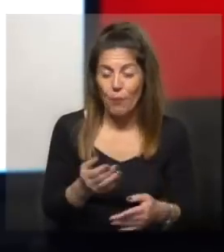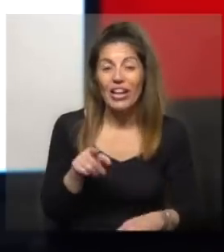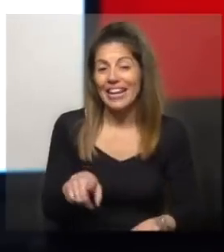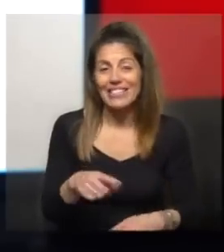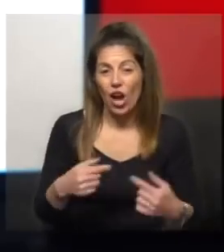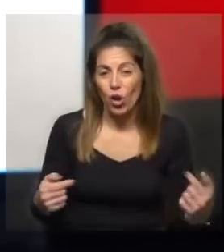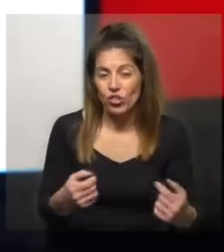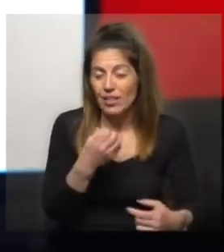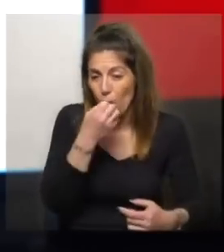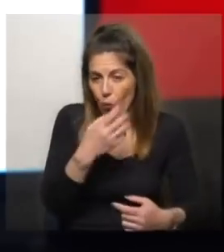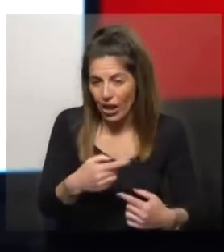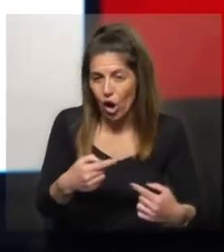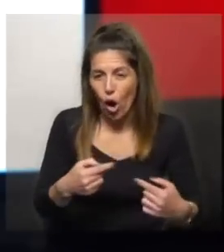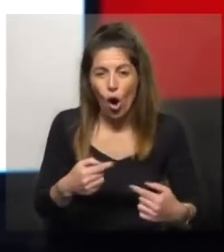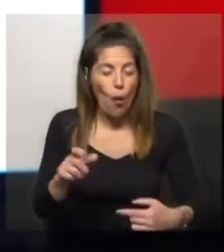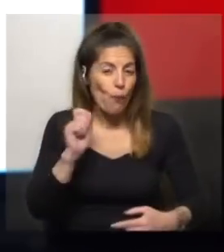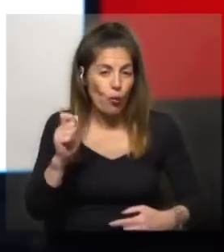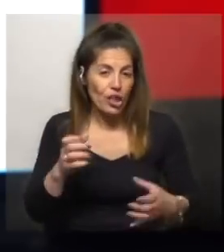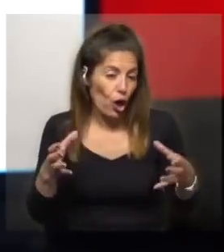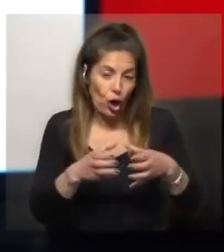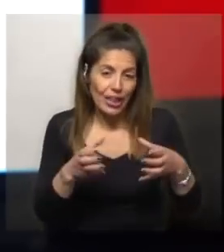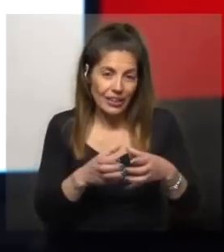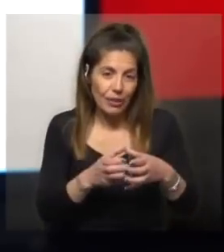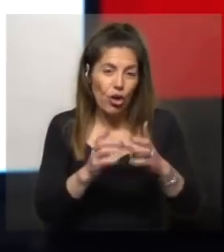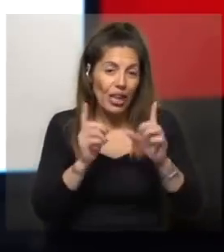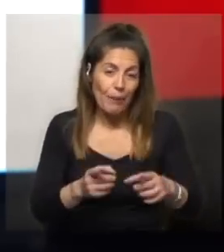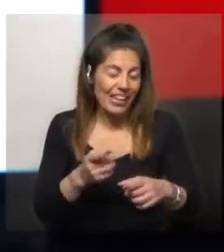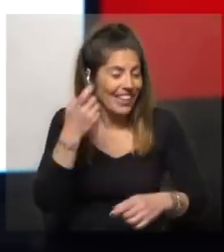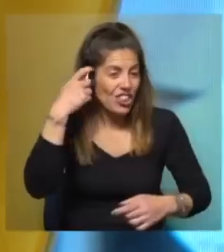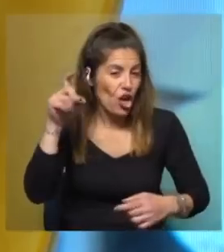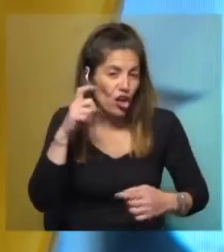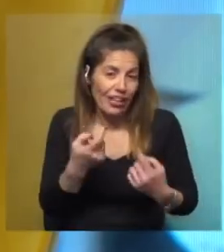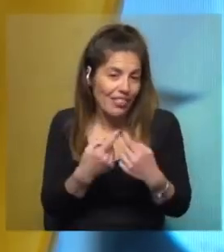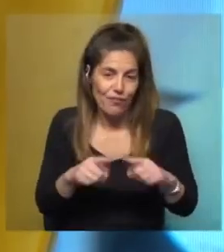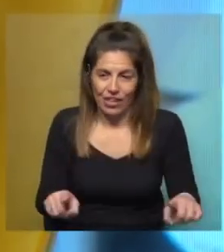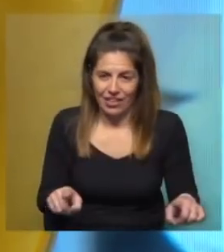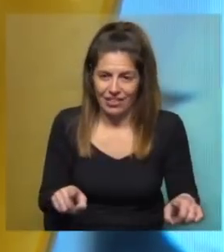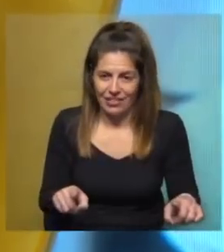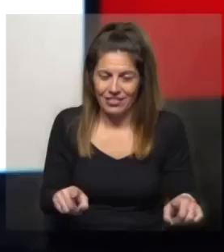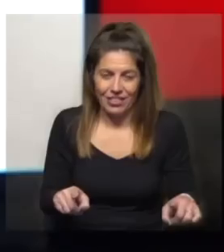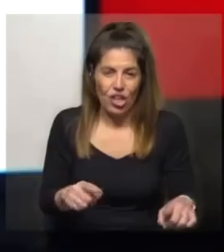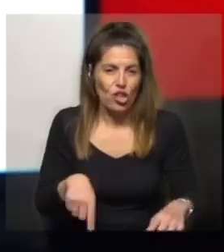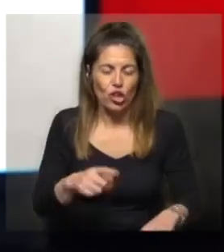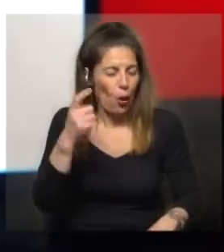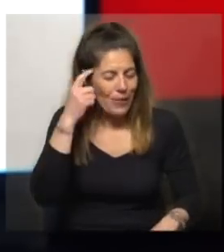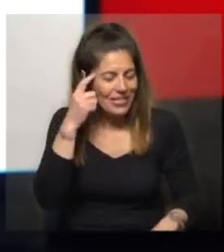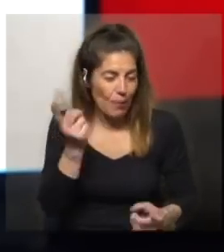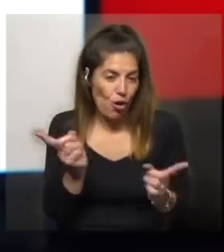y colectivo también tiene distintas ideologías que lo atraviesan o sea no todos piensan no todos pensamos